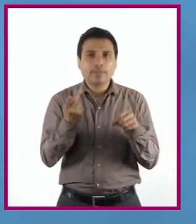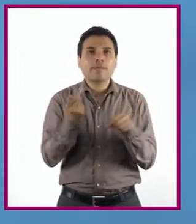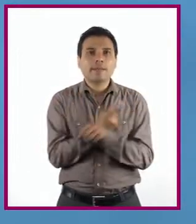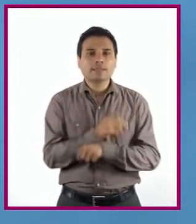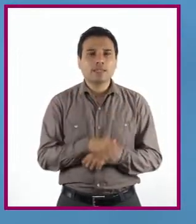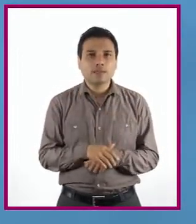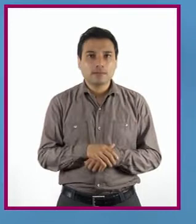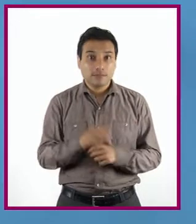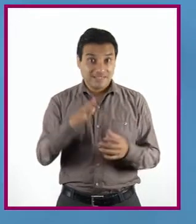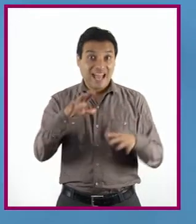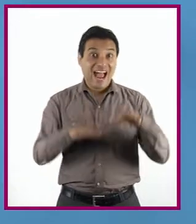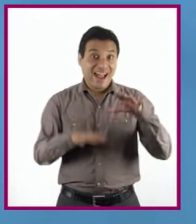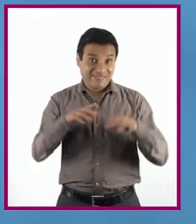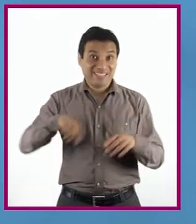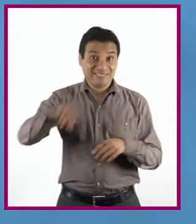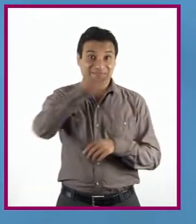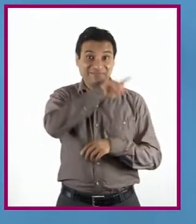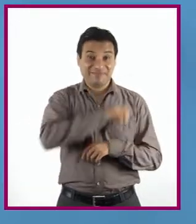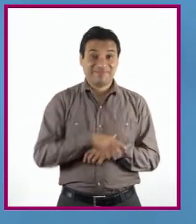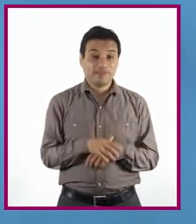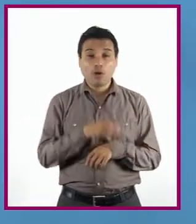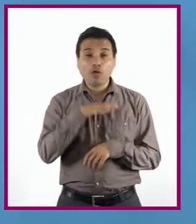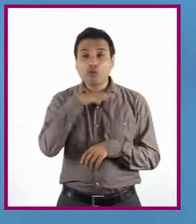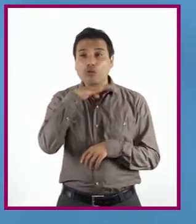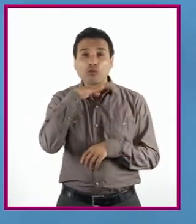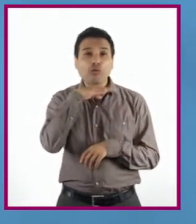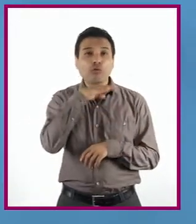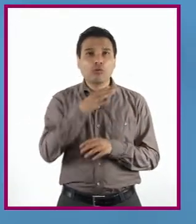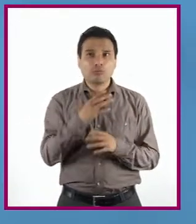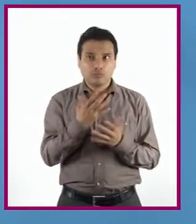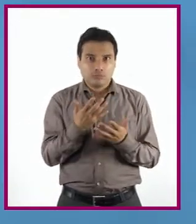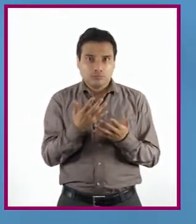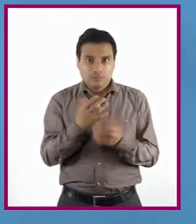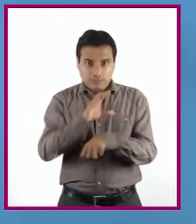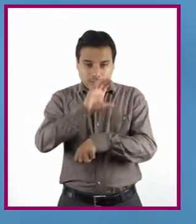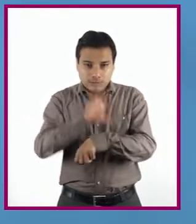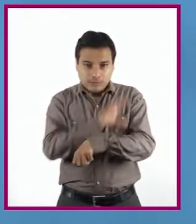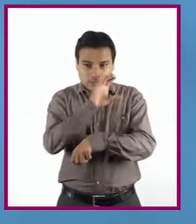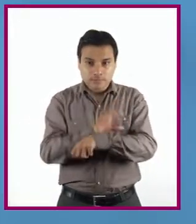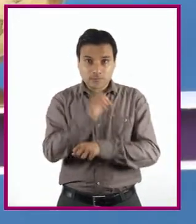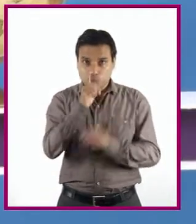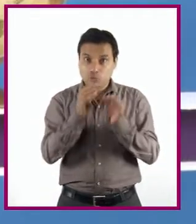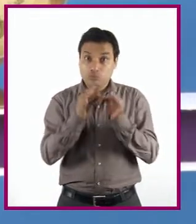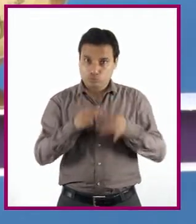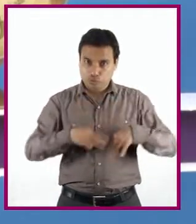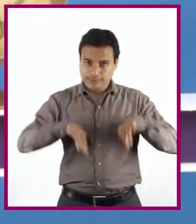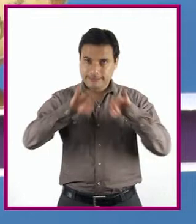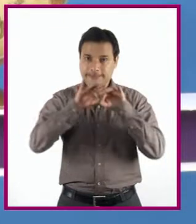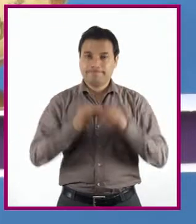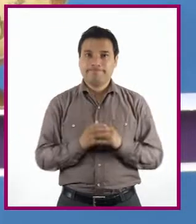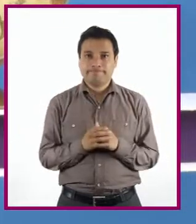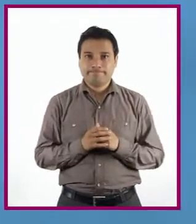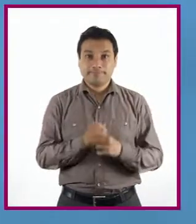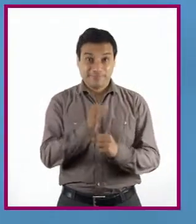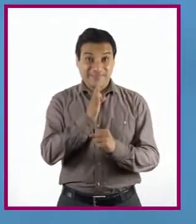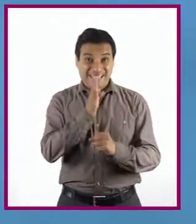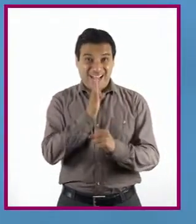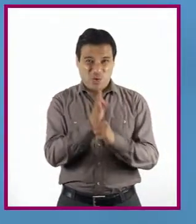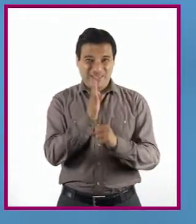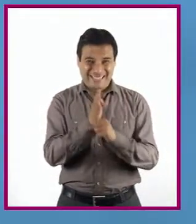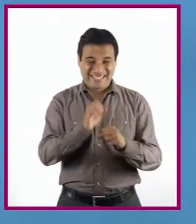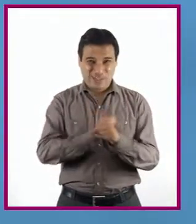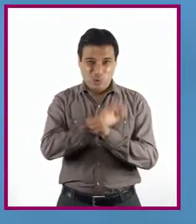suele ocurrirnos que no nos percatamos de la importancia de contar con este servicio. Justo en este tiempo de